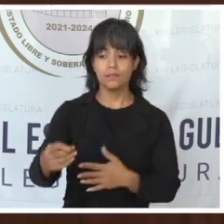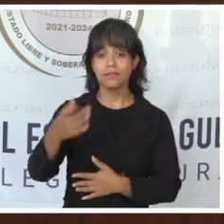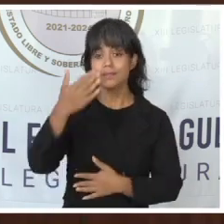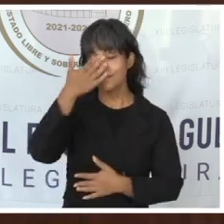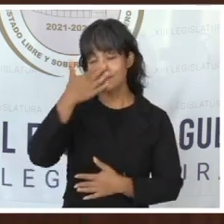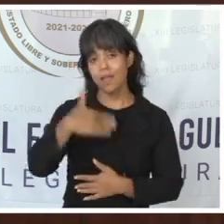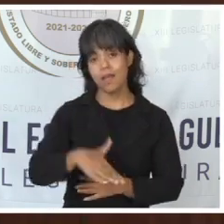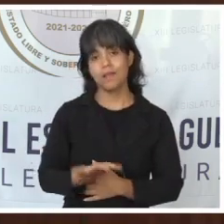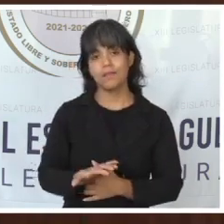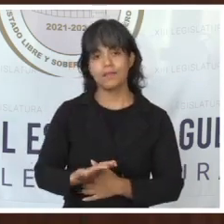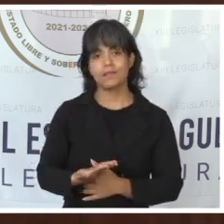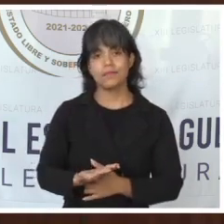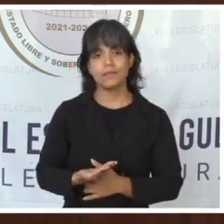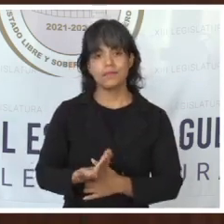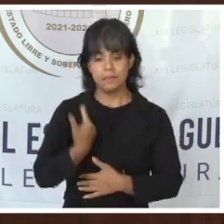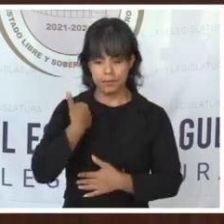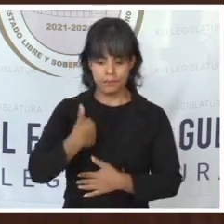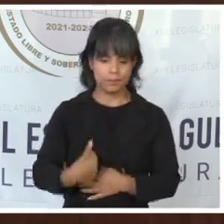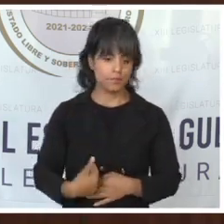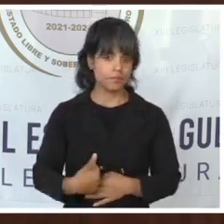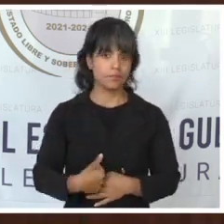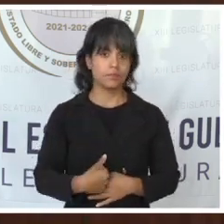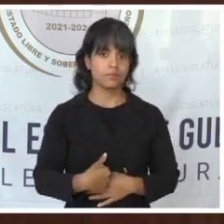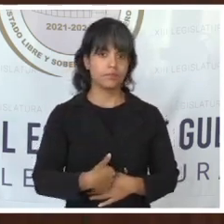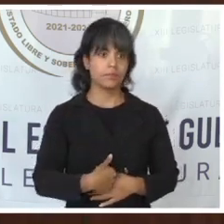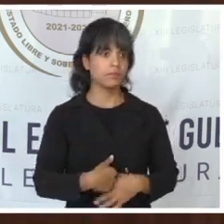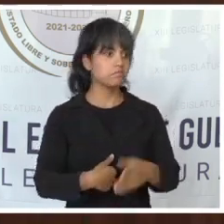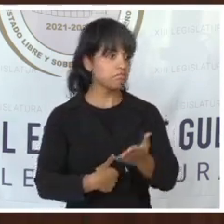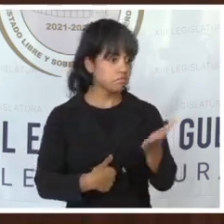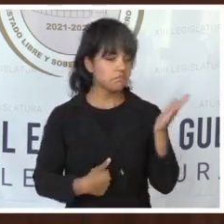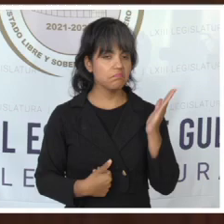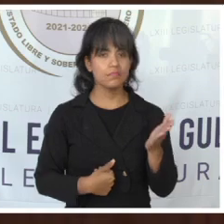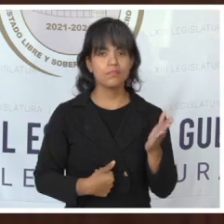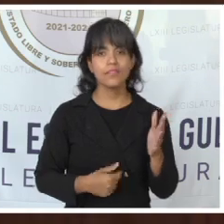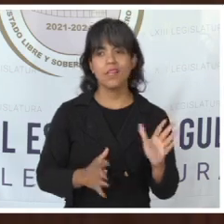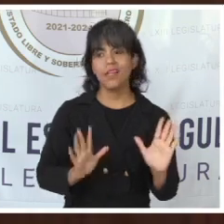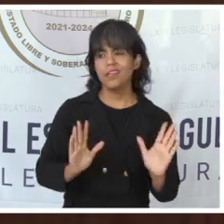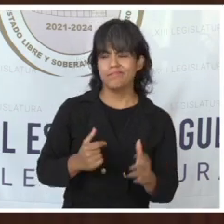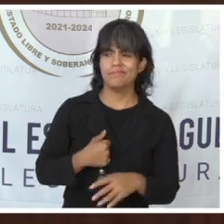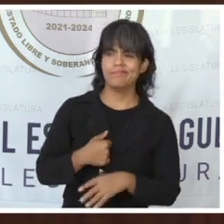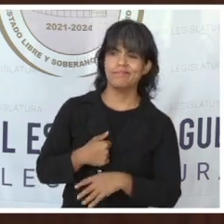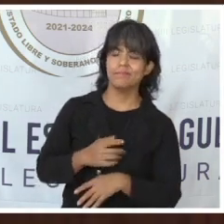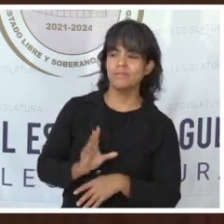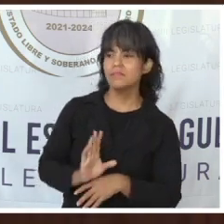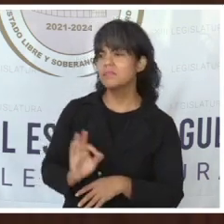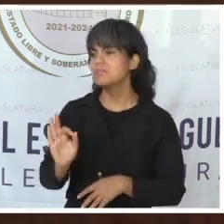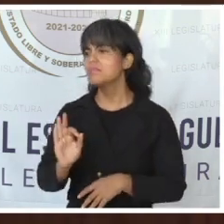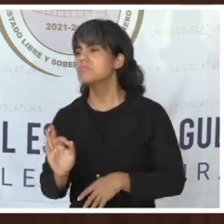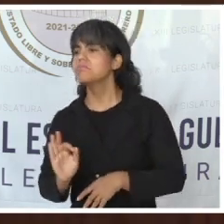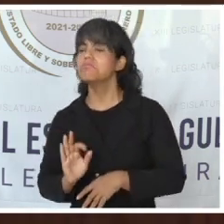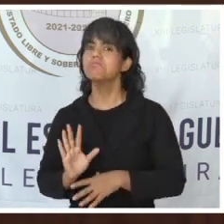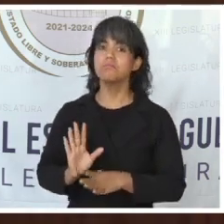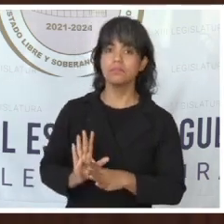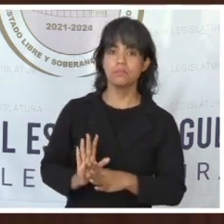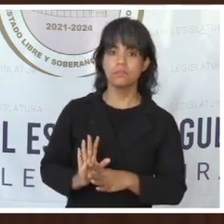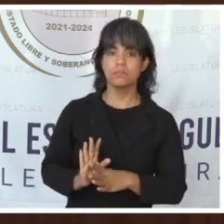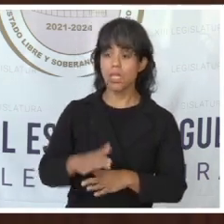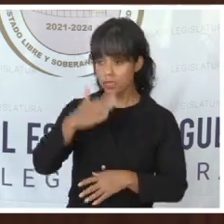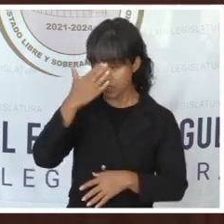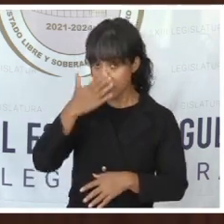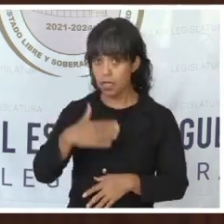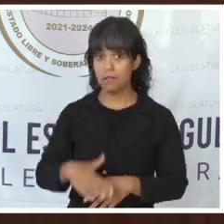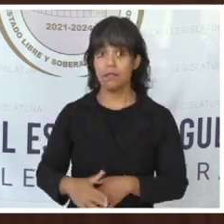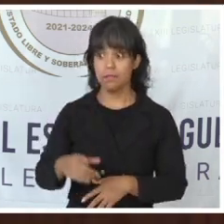demás simulamos, los demás intuimos, pero jamás podremos decir qué es lo que